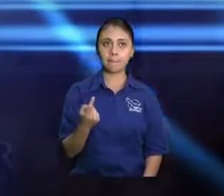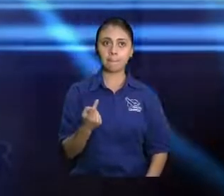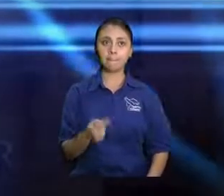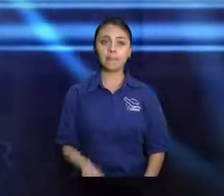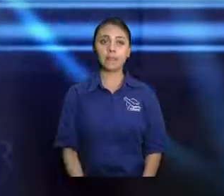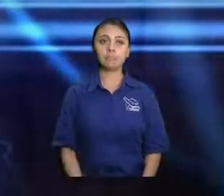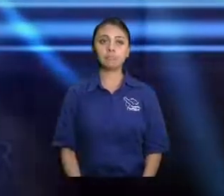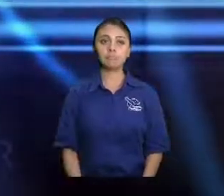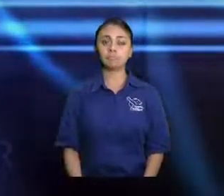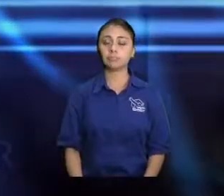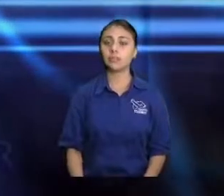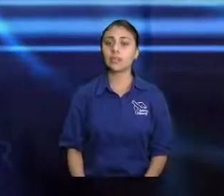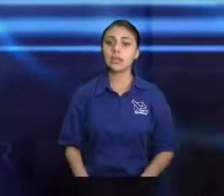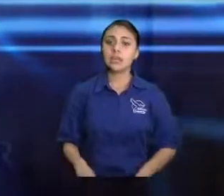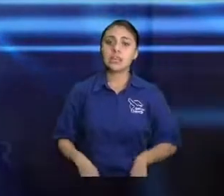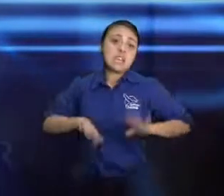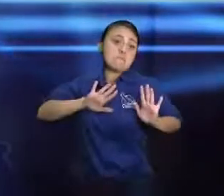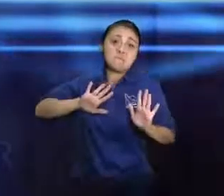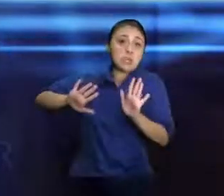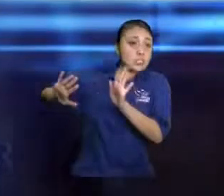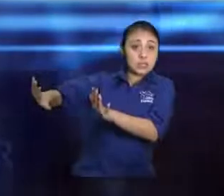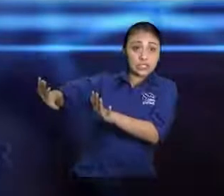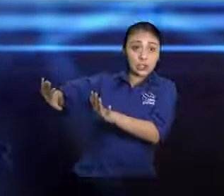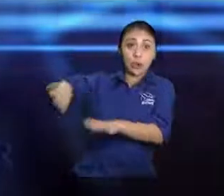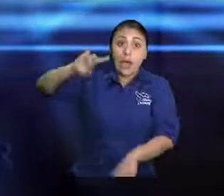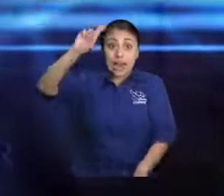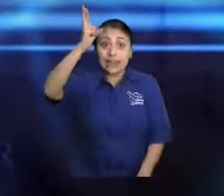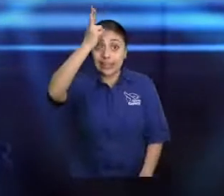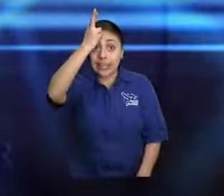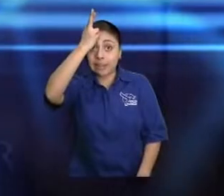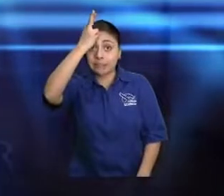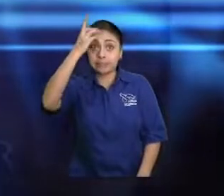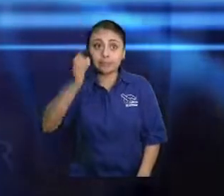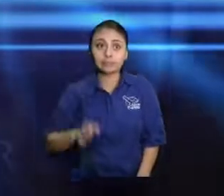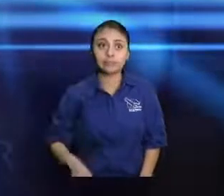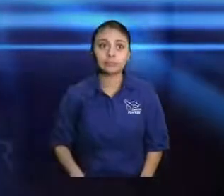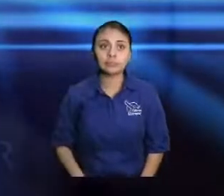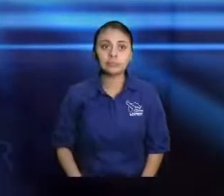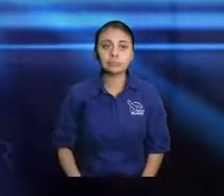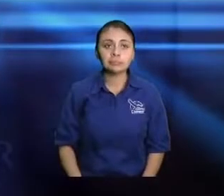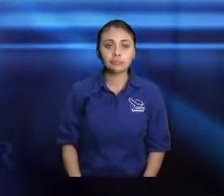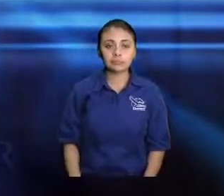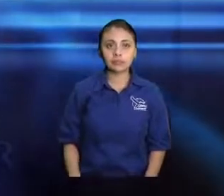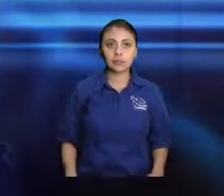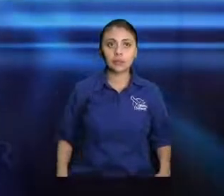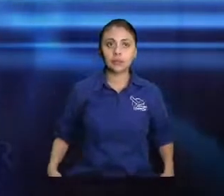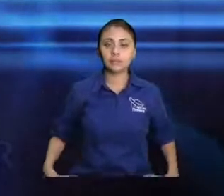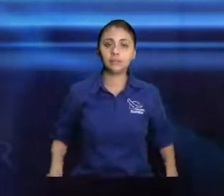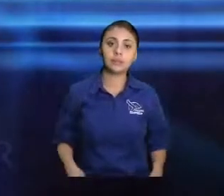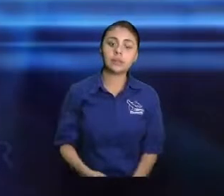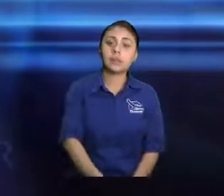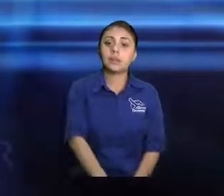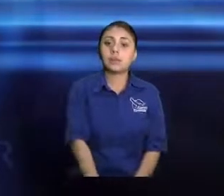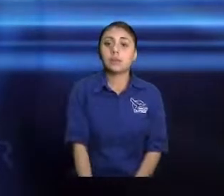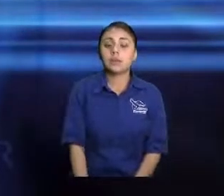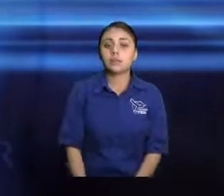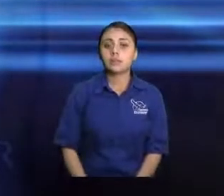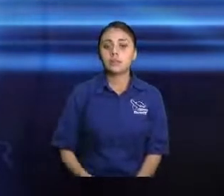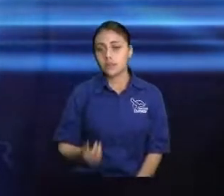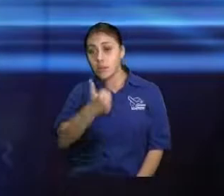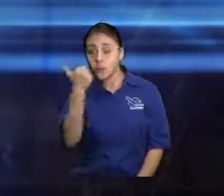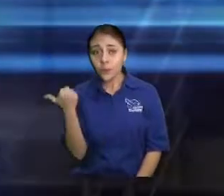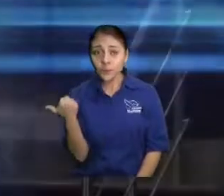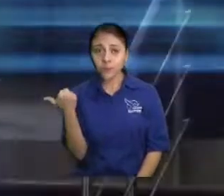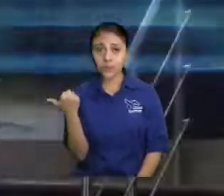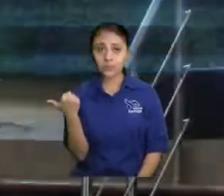Y que se ponía a orar enfrente, le hablaba a Dios: mira una piedra, Señor, ¿me vas a dejar que muera de hambre? Y la piedra se abría y le